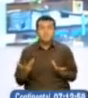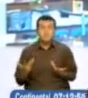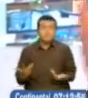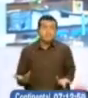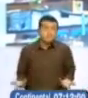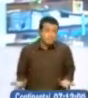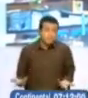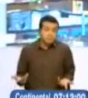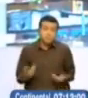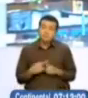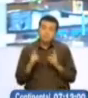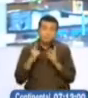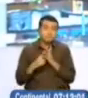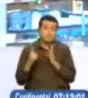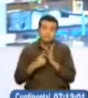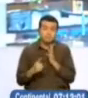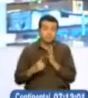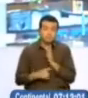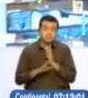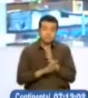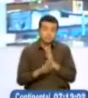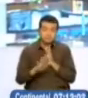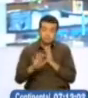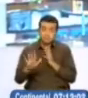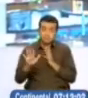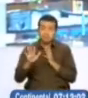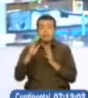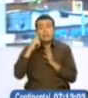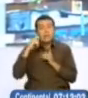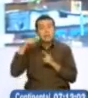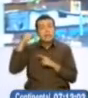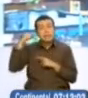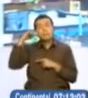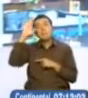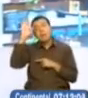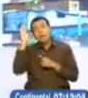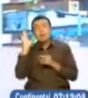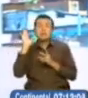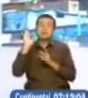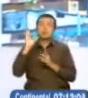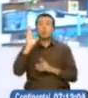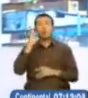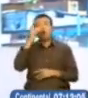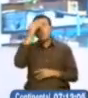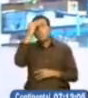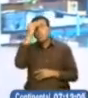quieres, distinta a esta otra hostil de todos los días, que es más bien conservadora, moralista,